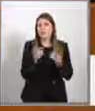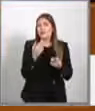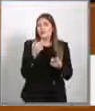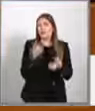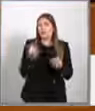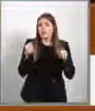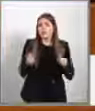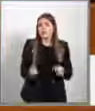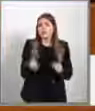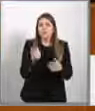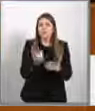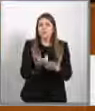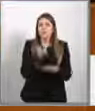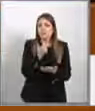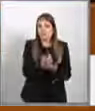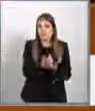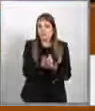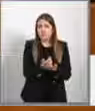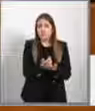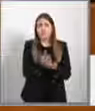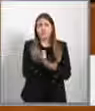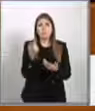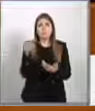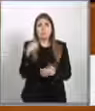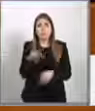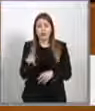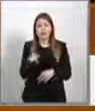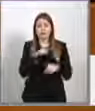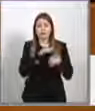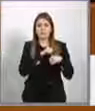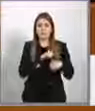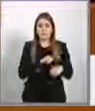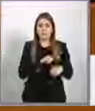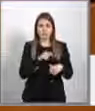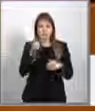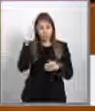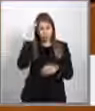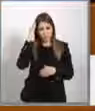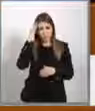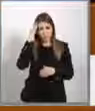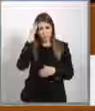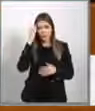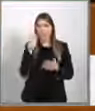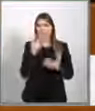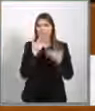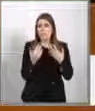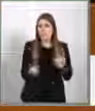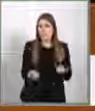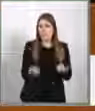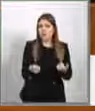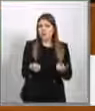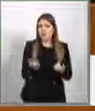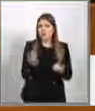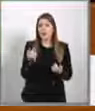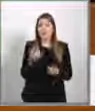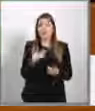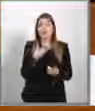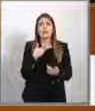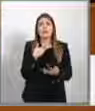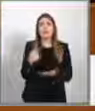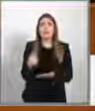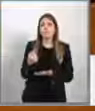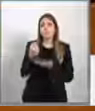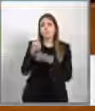ni estabilidad en el cargo a sus titulares. No hay ningún referente del presupuesto